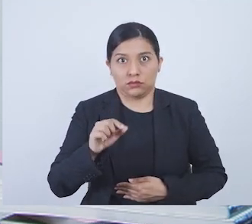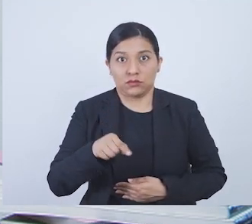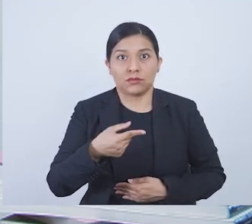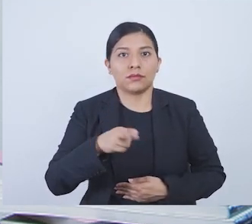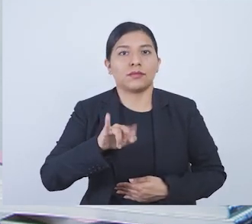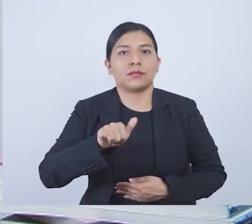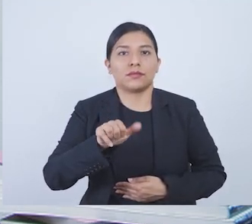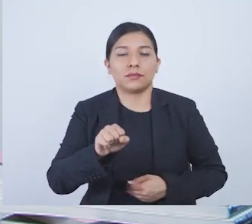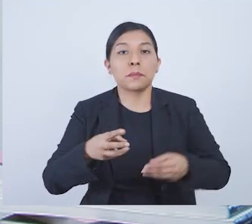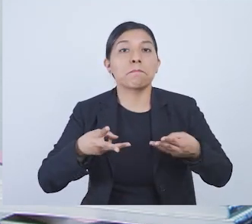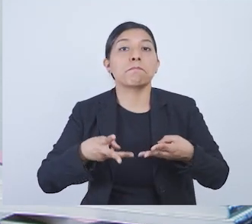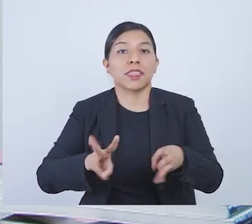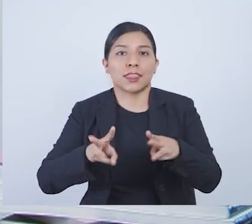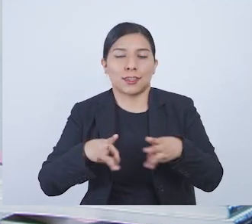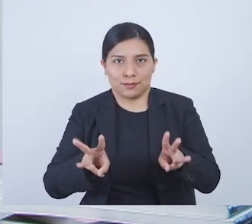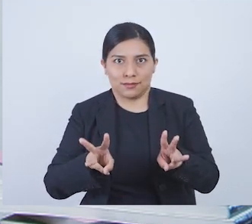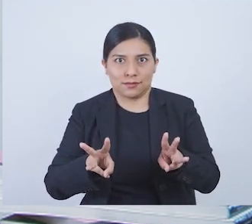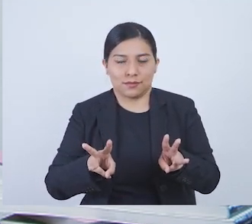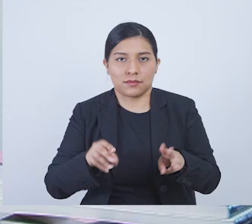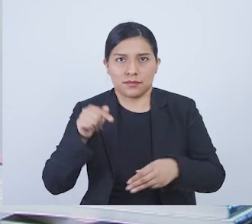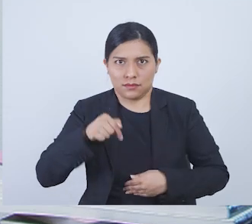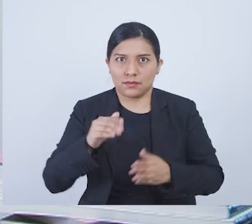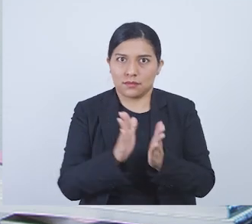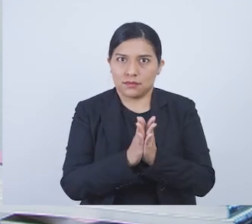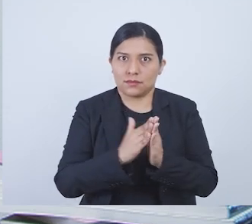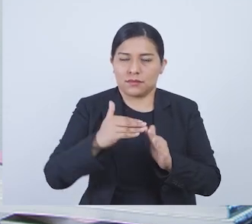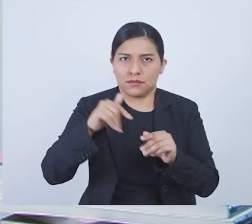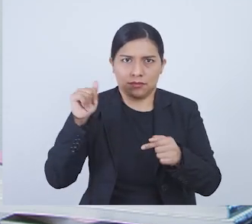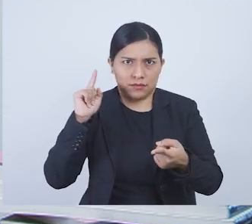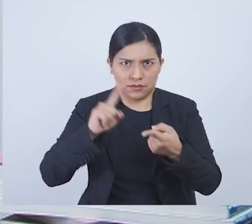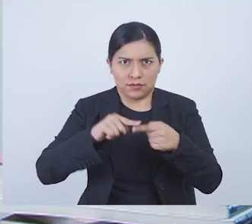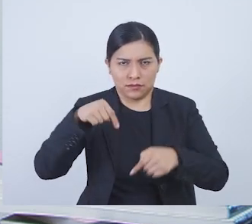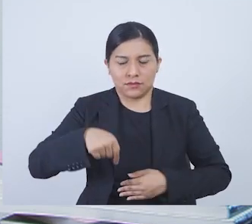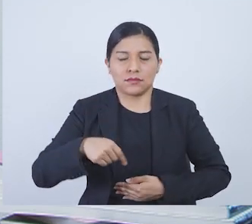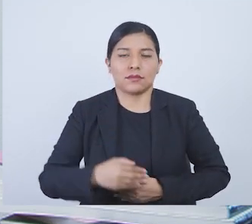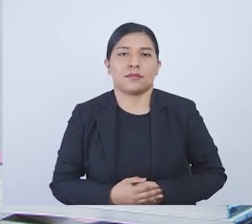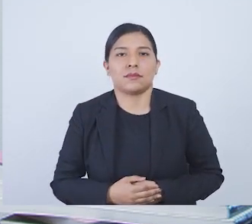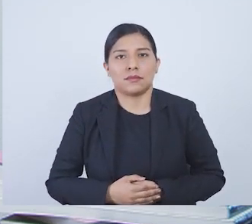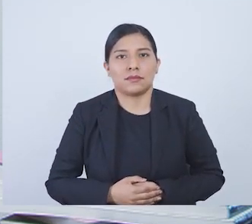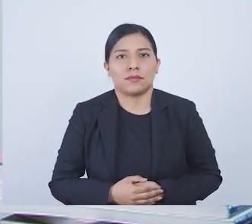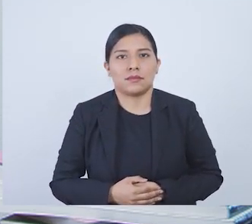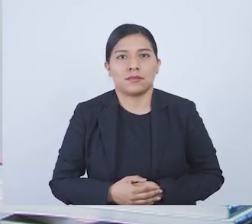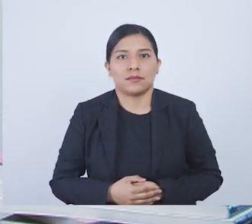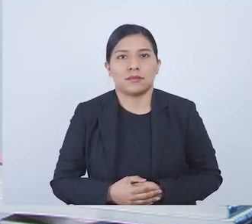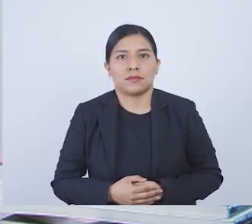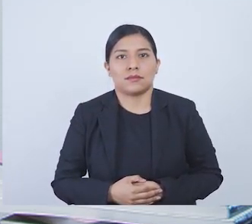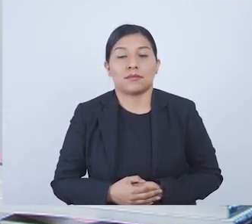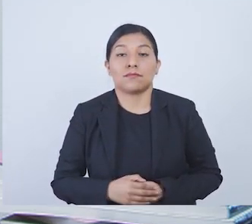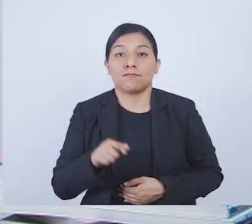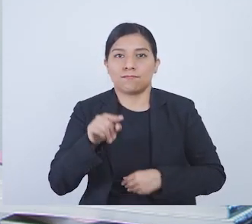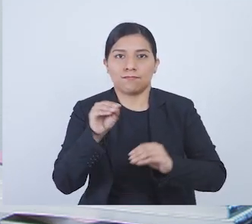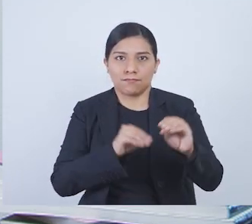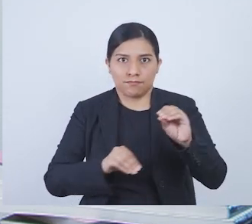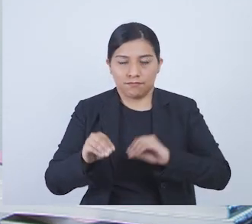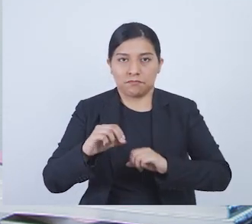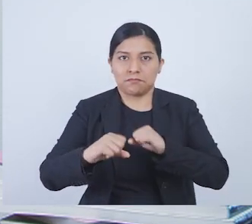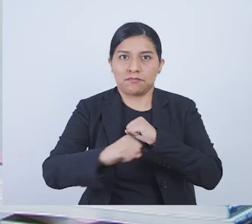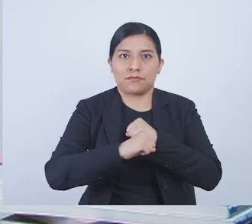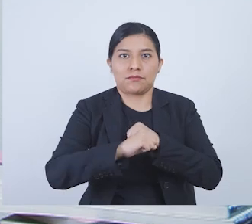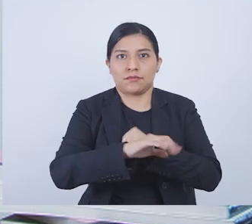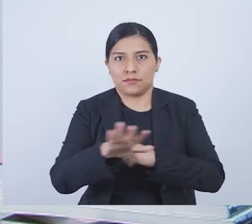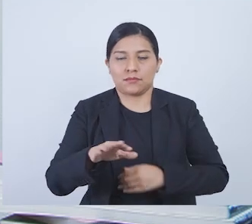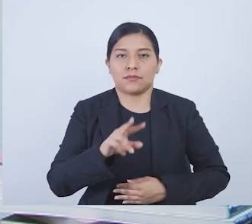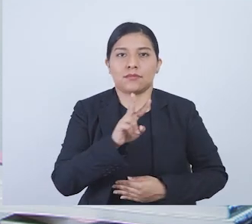Estas guías responden al programa actual, vigente desde 2008, y se hizo el lanzamiento oficial en el